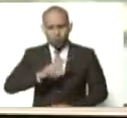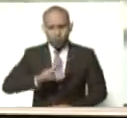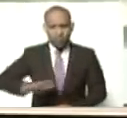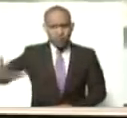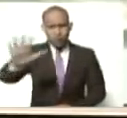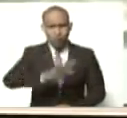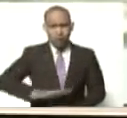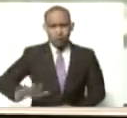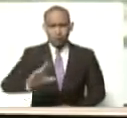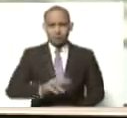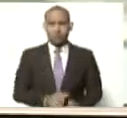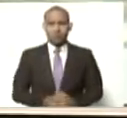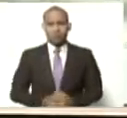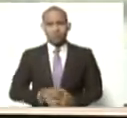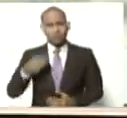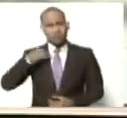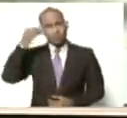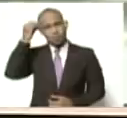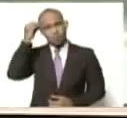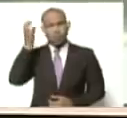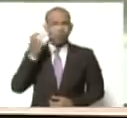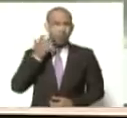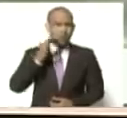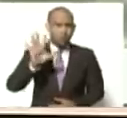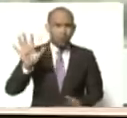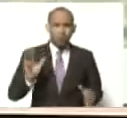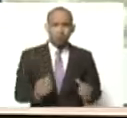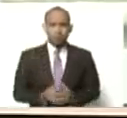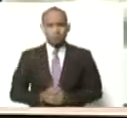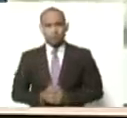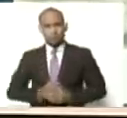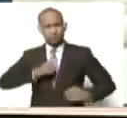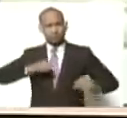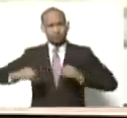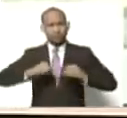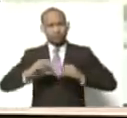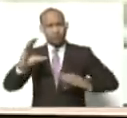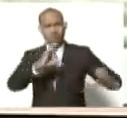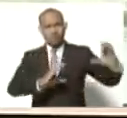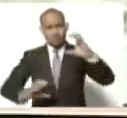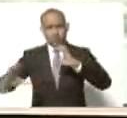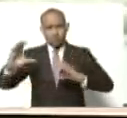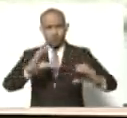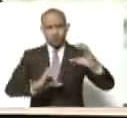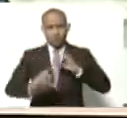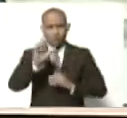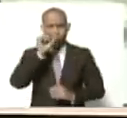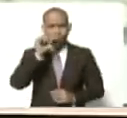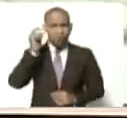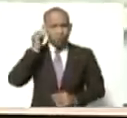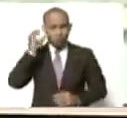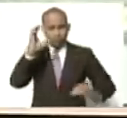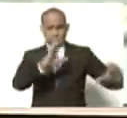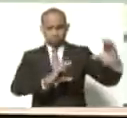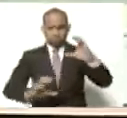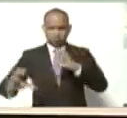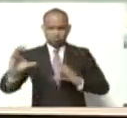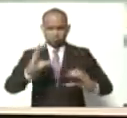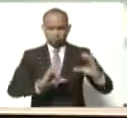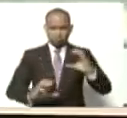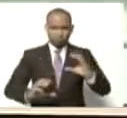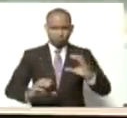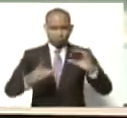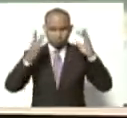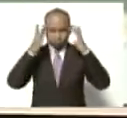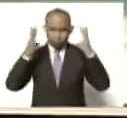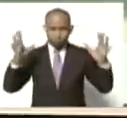Yo estaba pensando, por ejemplo, viendo el poderoso movimiento de científicos y científicas innovadores